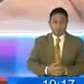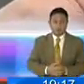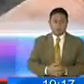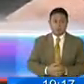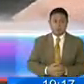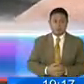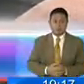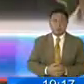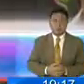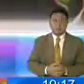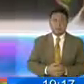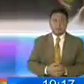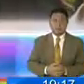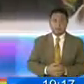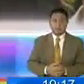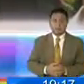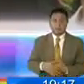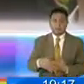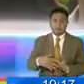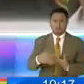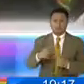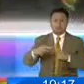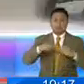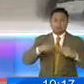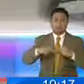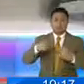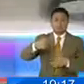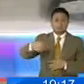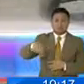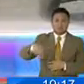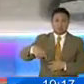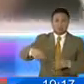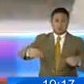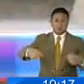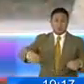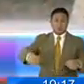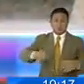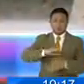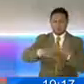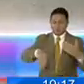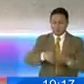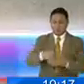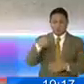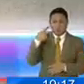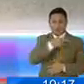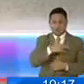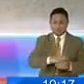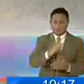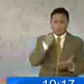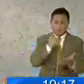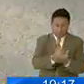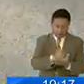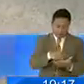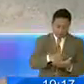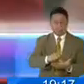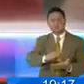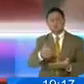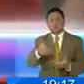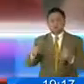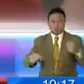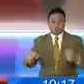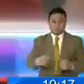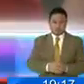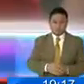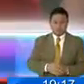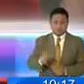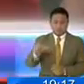no se puede defender nada así. Según el jefe del distrito Quitumbe, la motocicleta tenía todo adulterado, la placa pertenecía a otro vehículo.